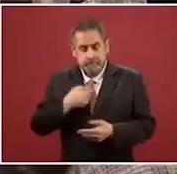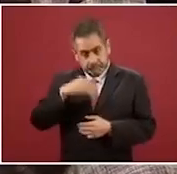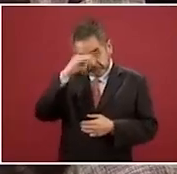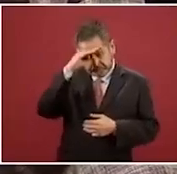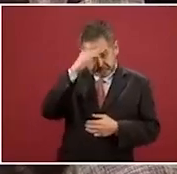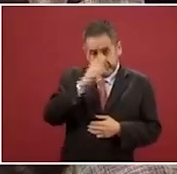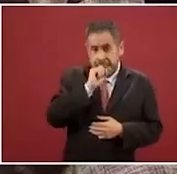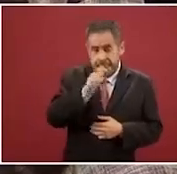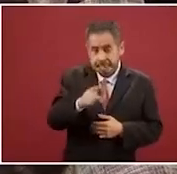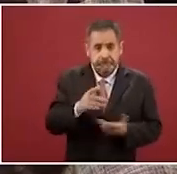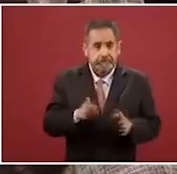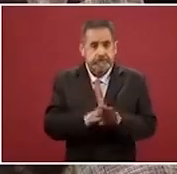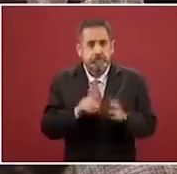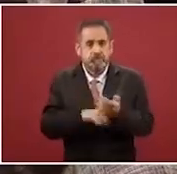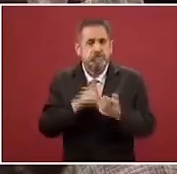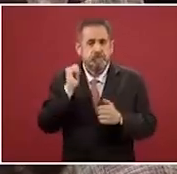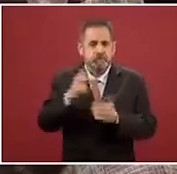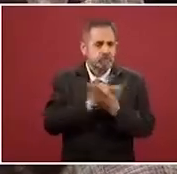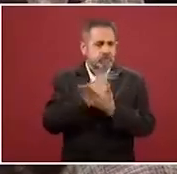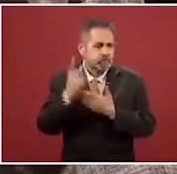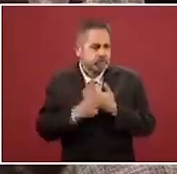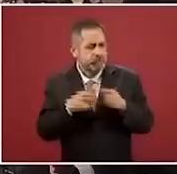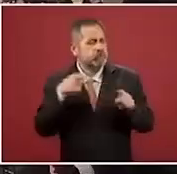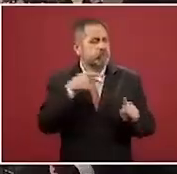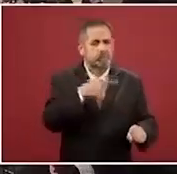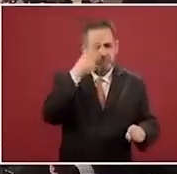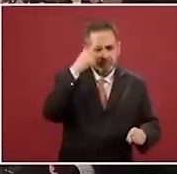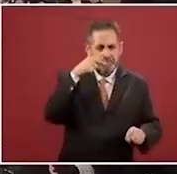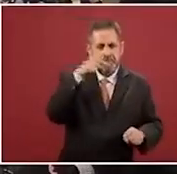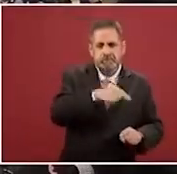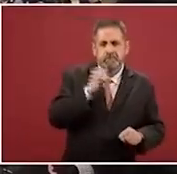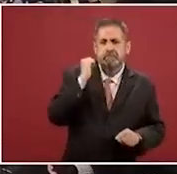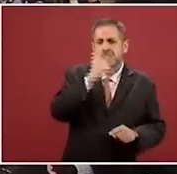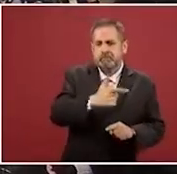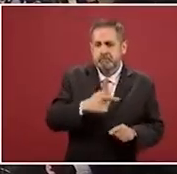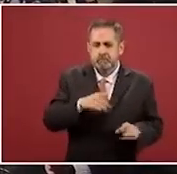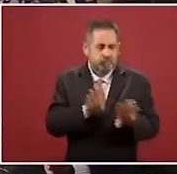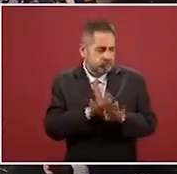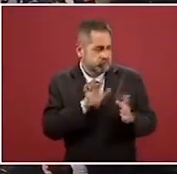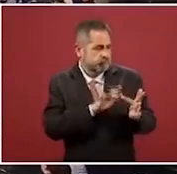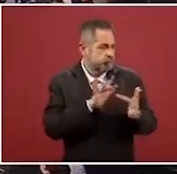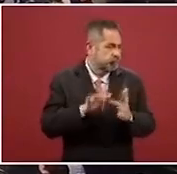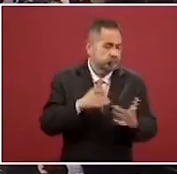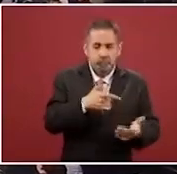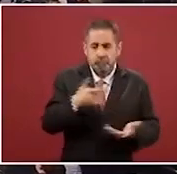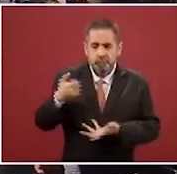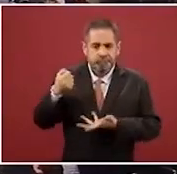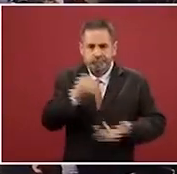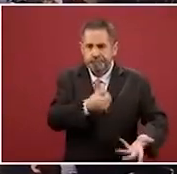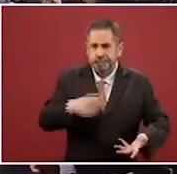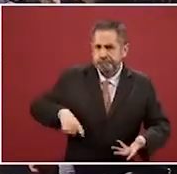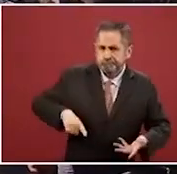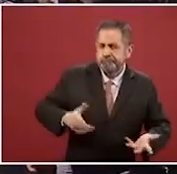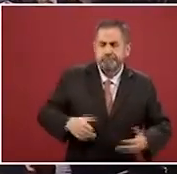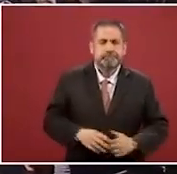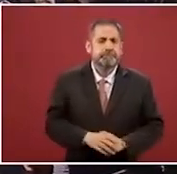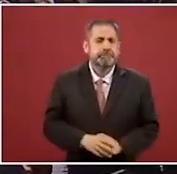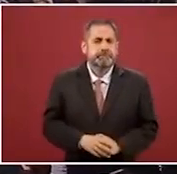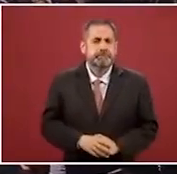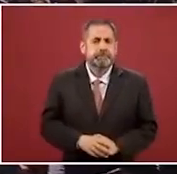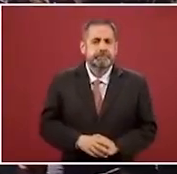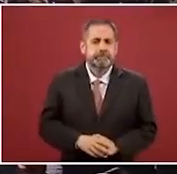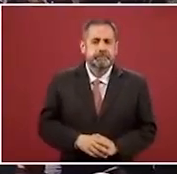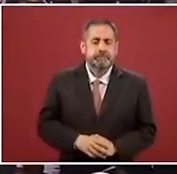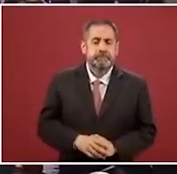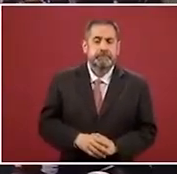contemplado para ellas un programa especial para, de alguna manera, que tengan cierto gasto público. Sí,